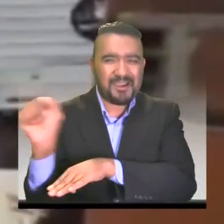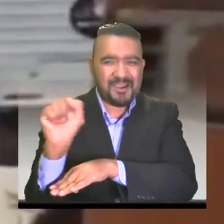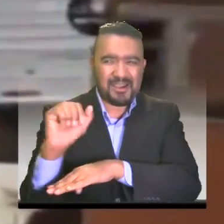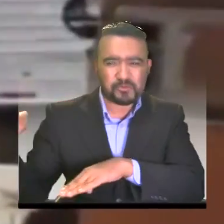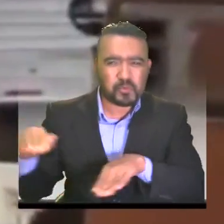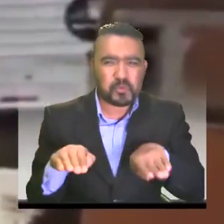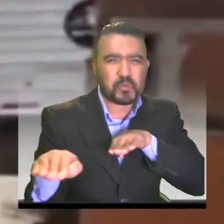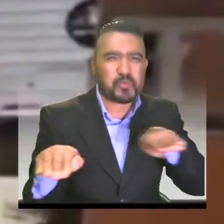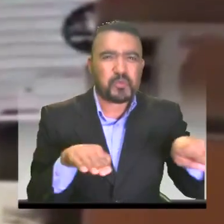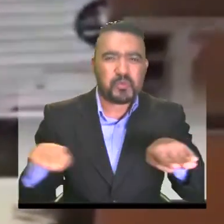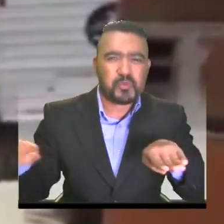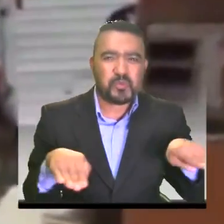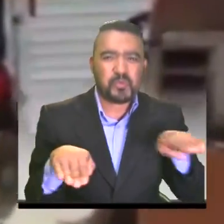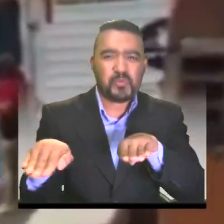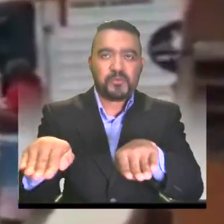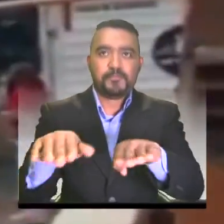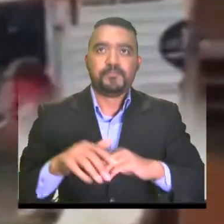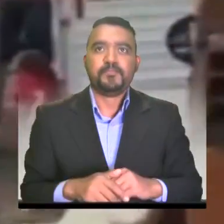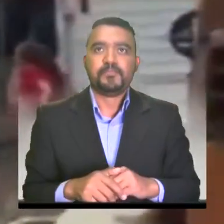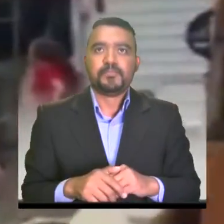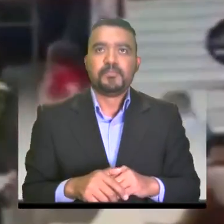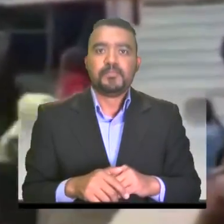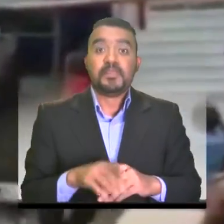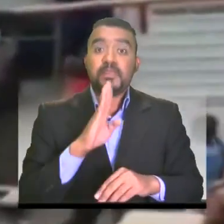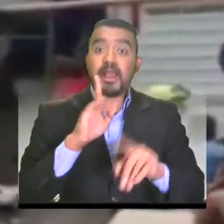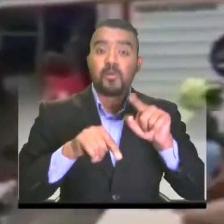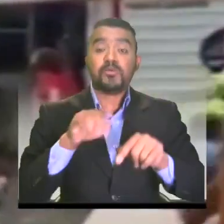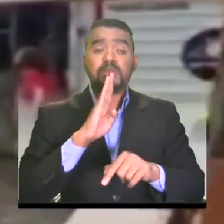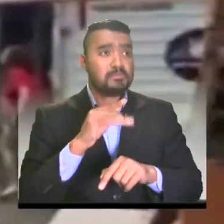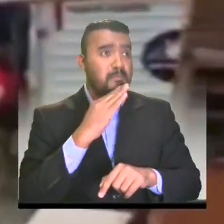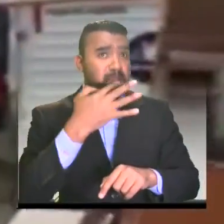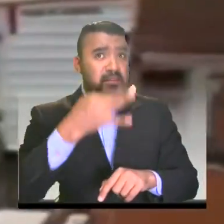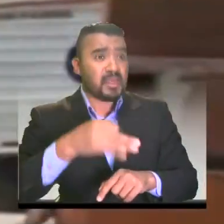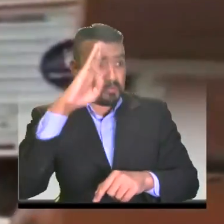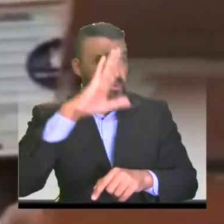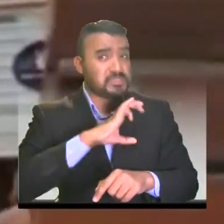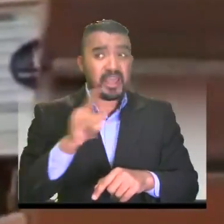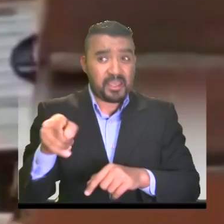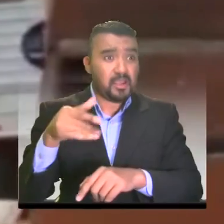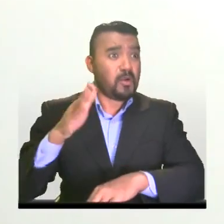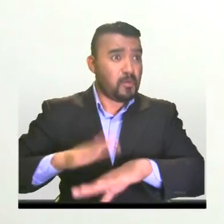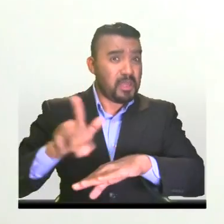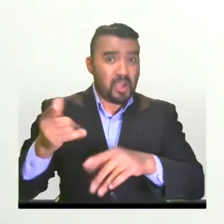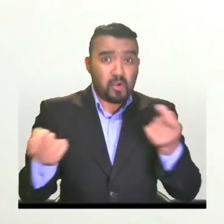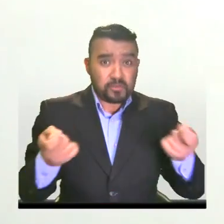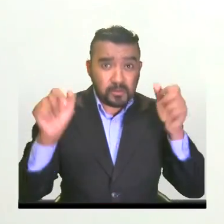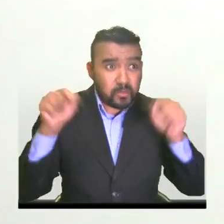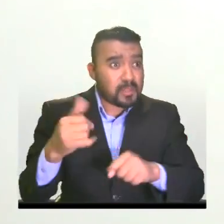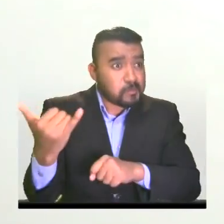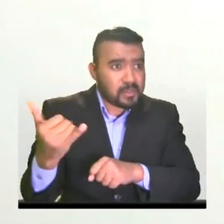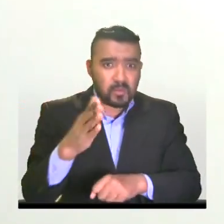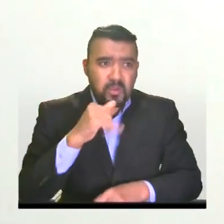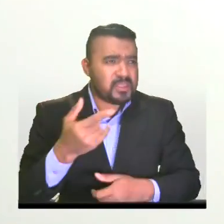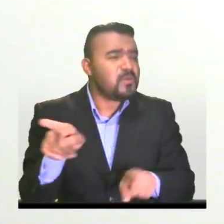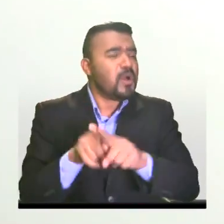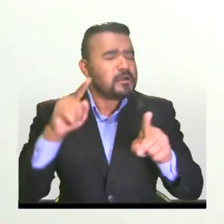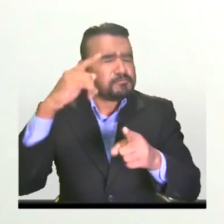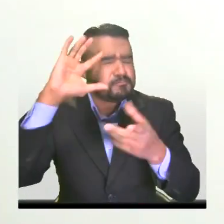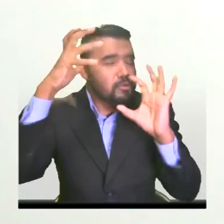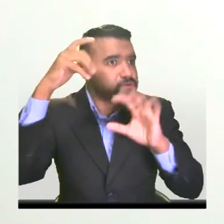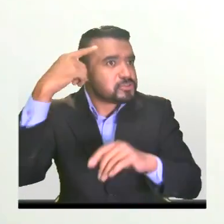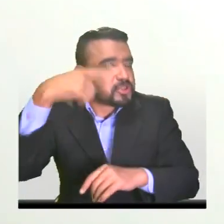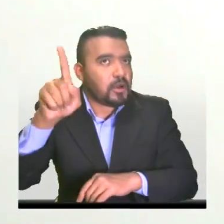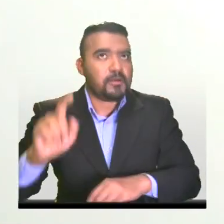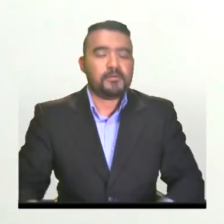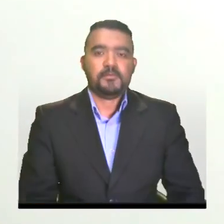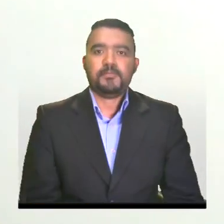La comunidad alega que la riña la provocó la desproporción de la policía en el momento del control. Hago un llamado en primer momento